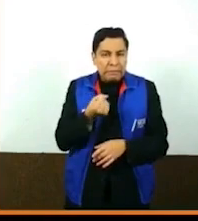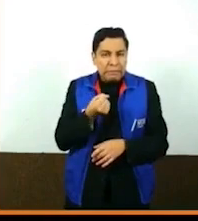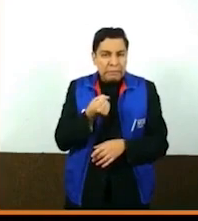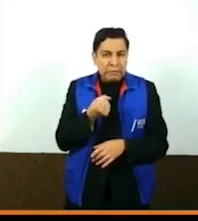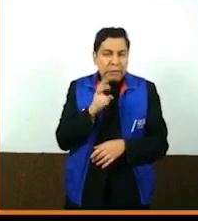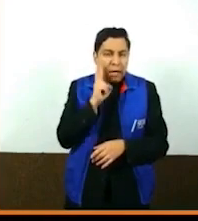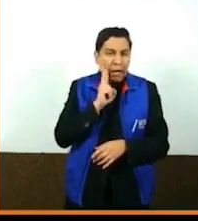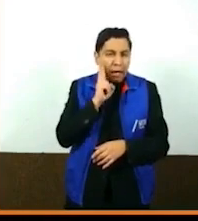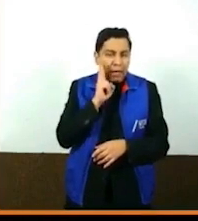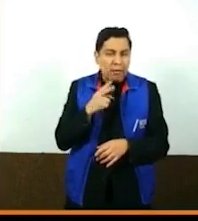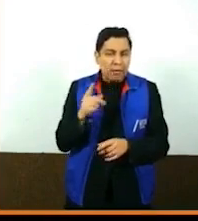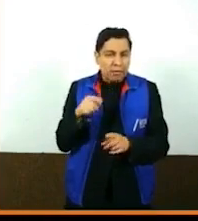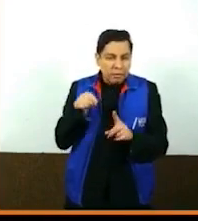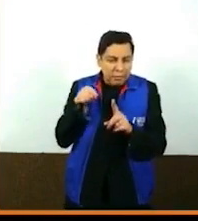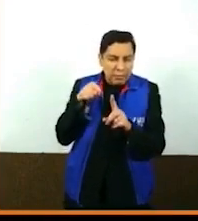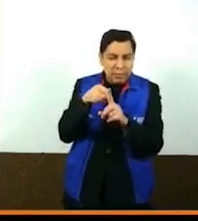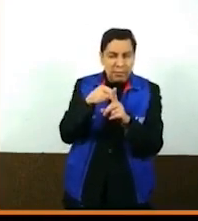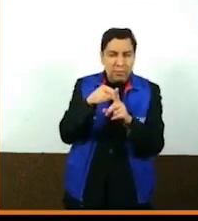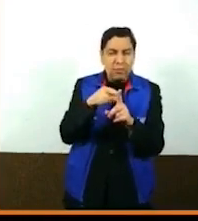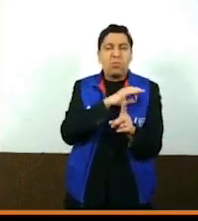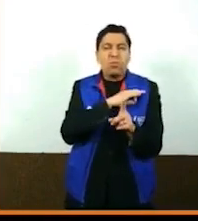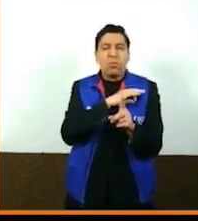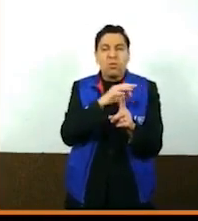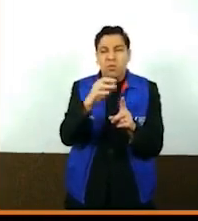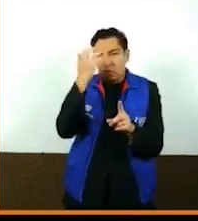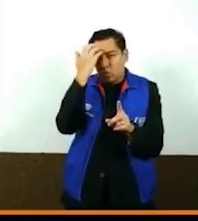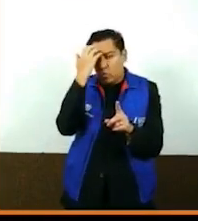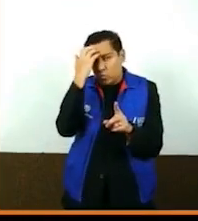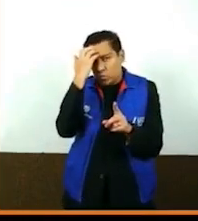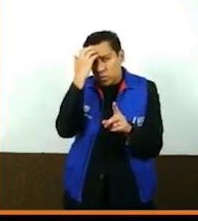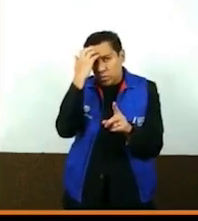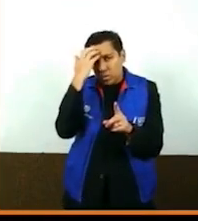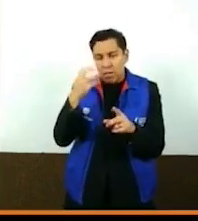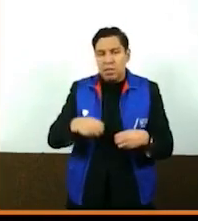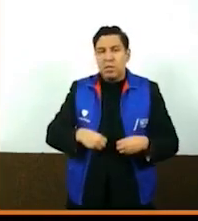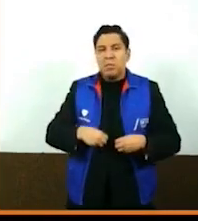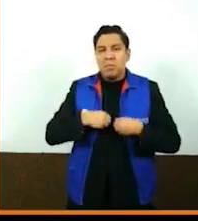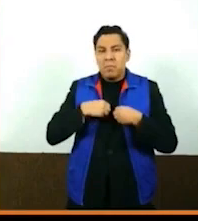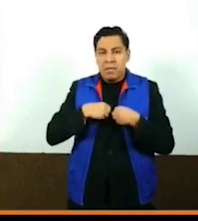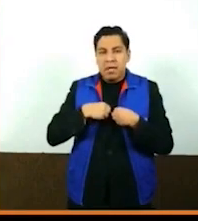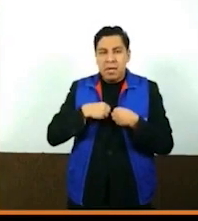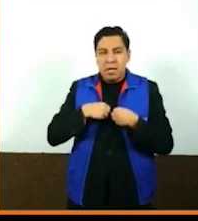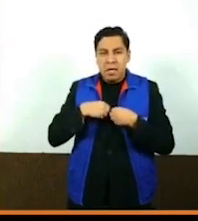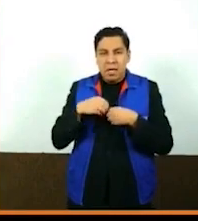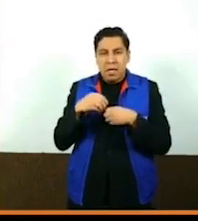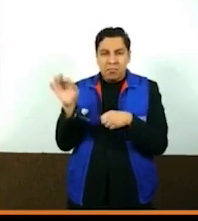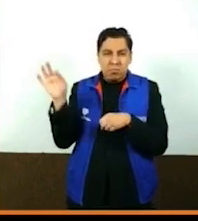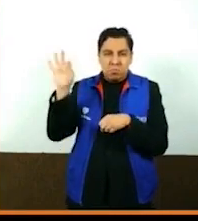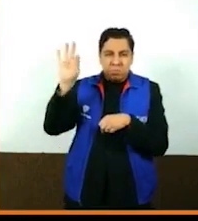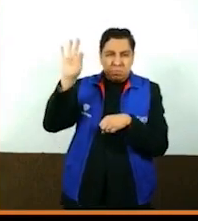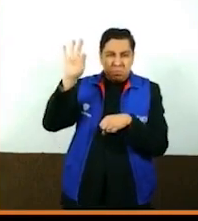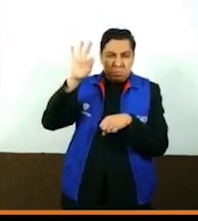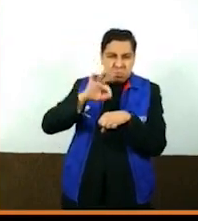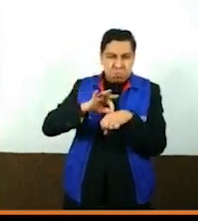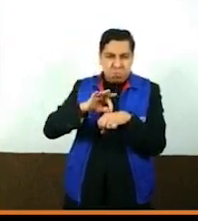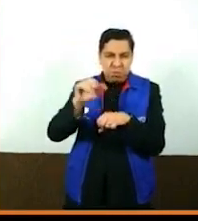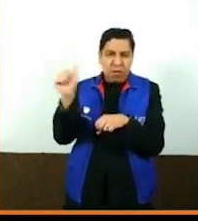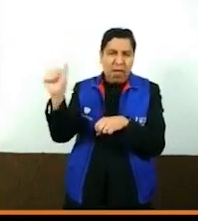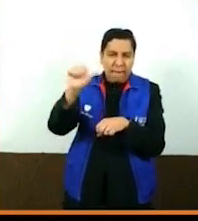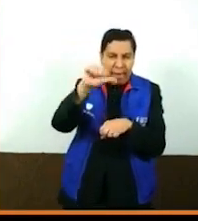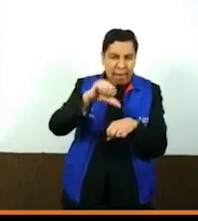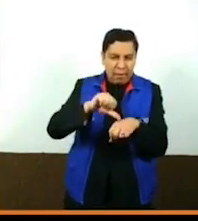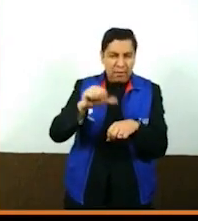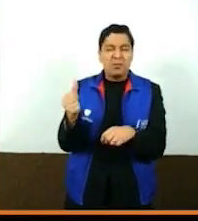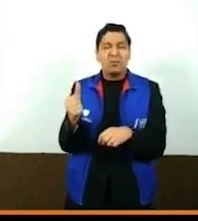o tiene el objetivo de poder conocer un poquito más sobre la vida de las abejas y poder generar un poquito más de